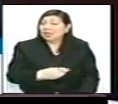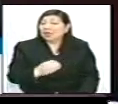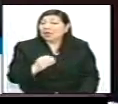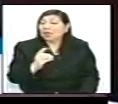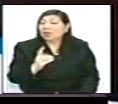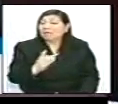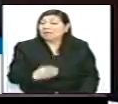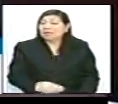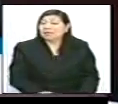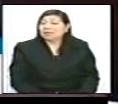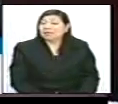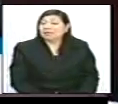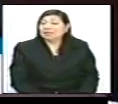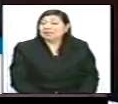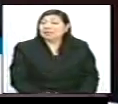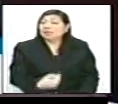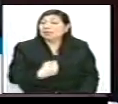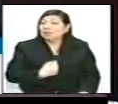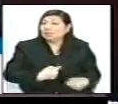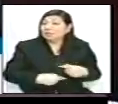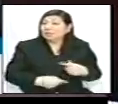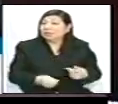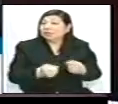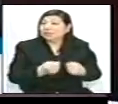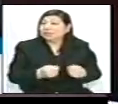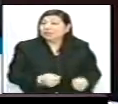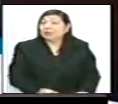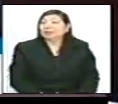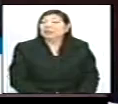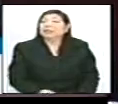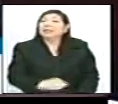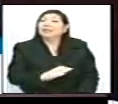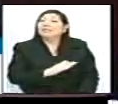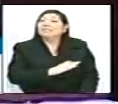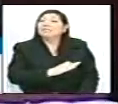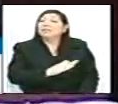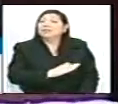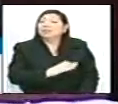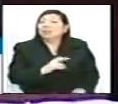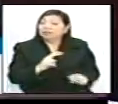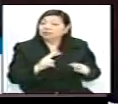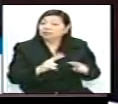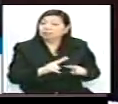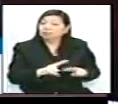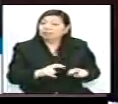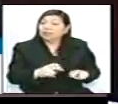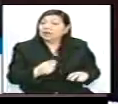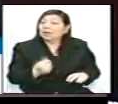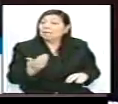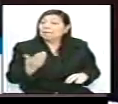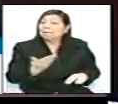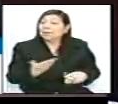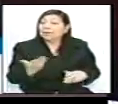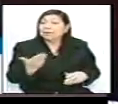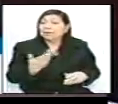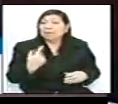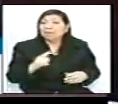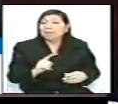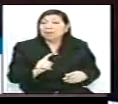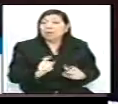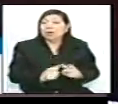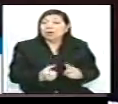Odebrecht. Yo vengo insistiendo que la Fiscalía investigue el dinero recibido por